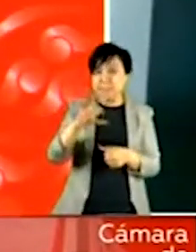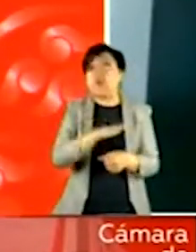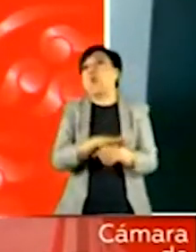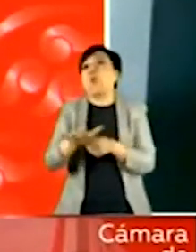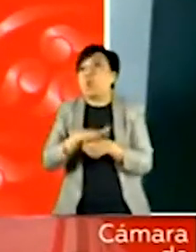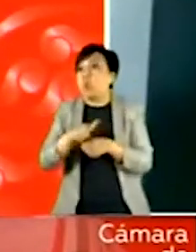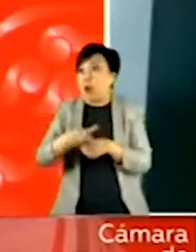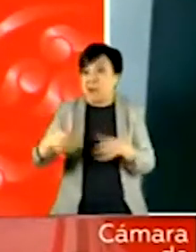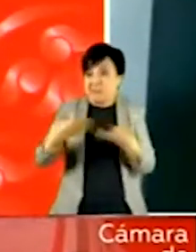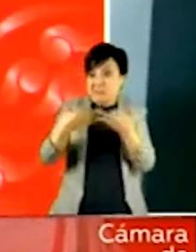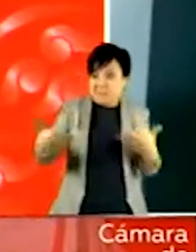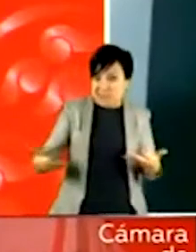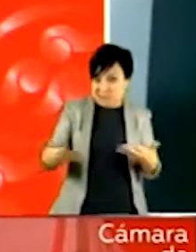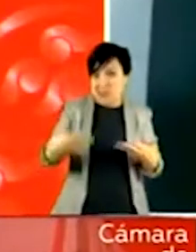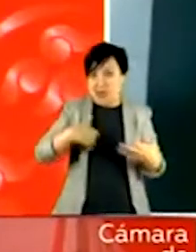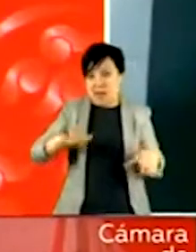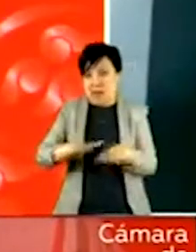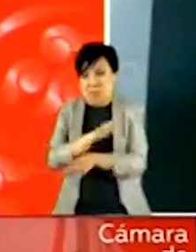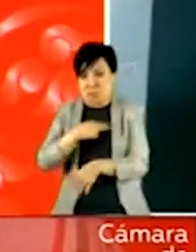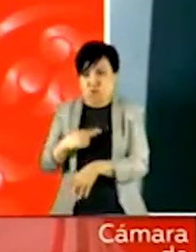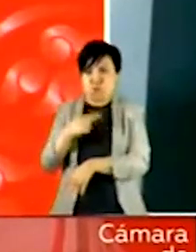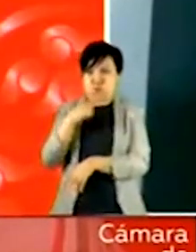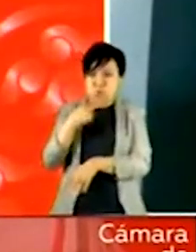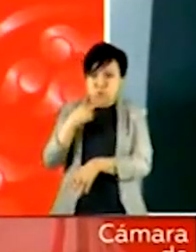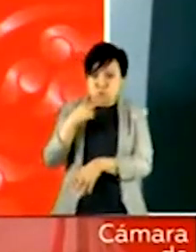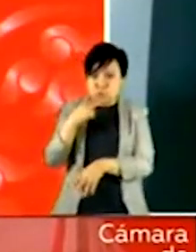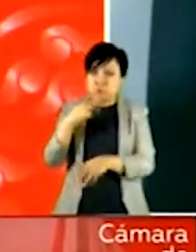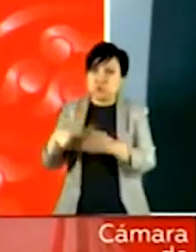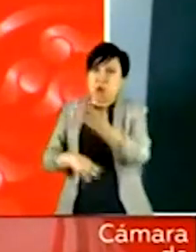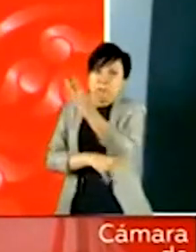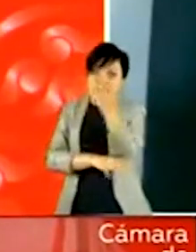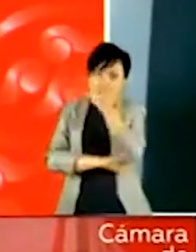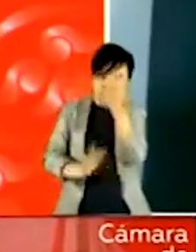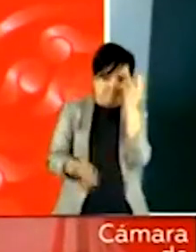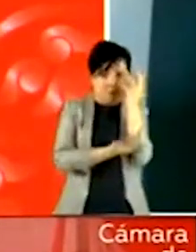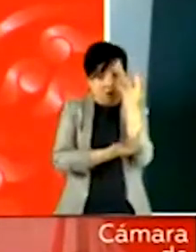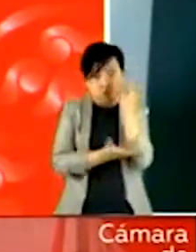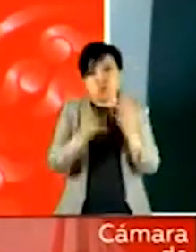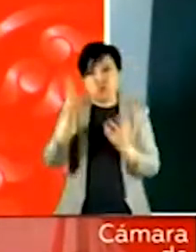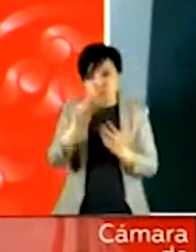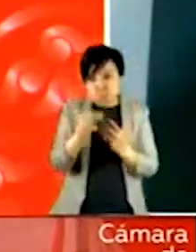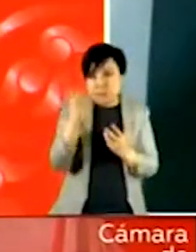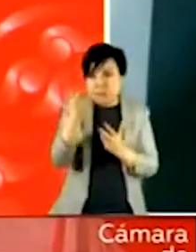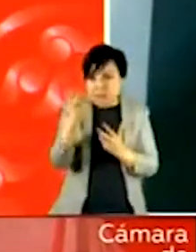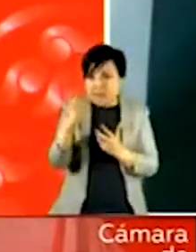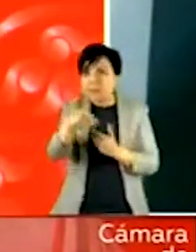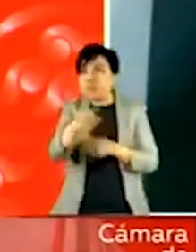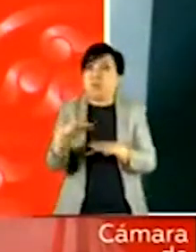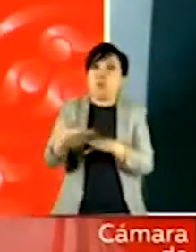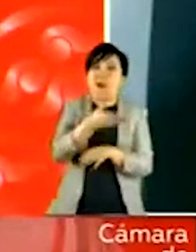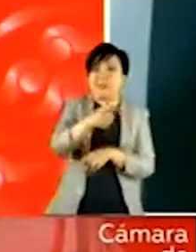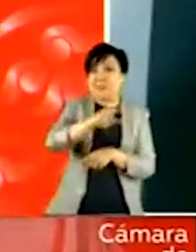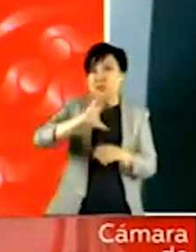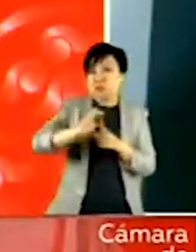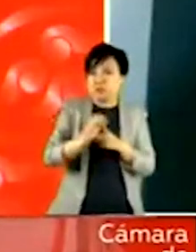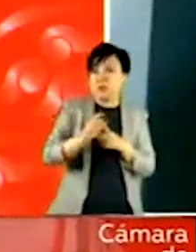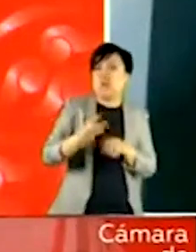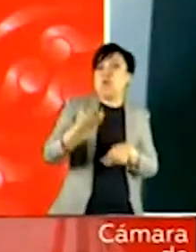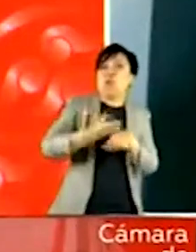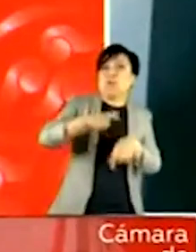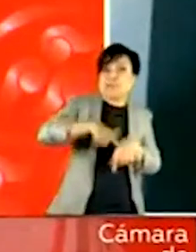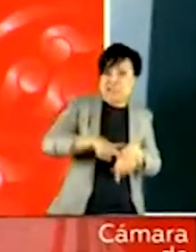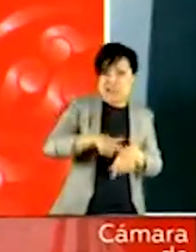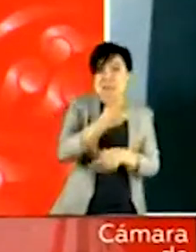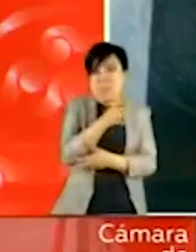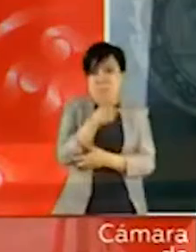de uso de suelo en terrenos forestales por excepción previa opinión técnica de los miembros del consejo estatal forestal por